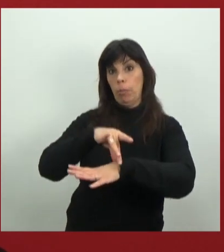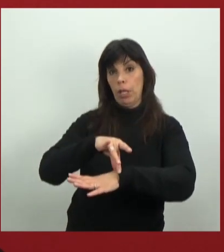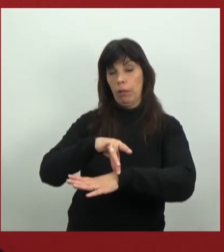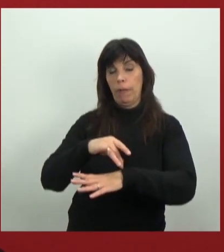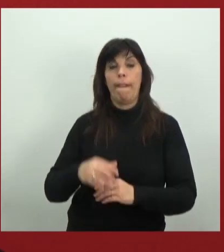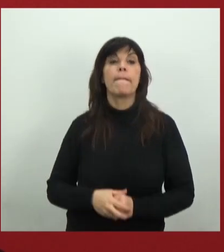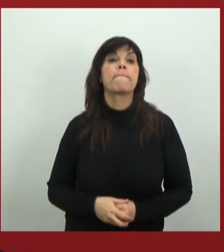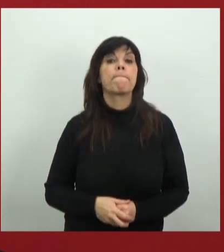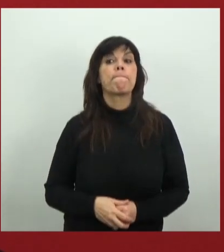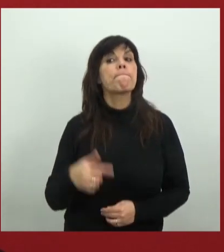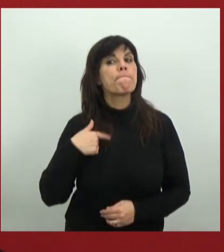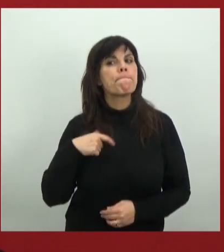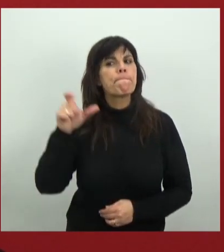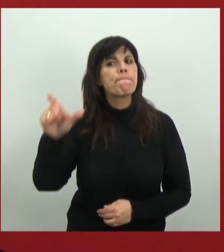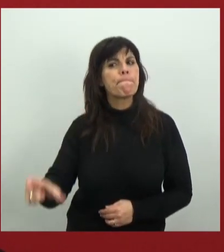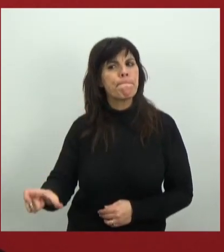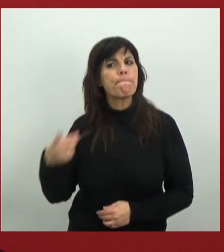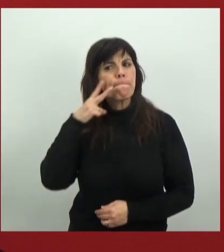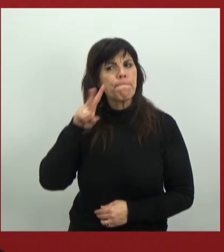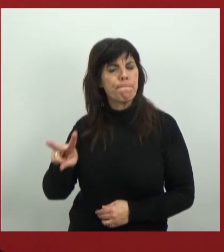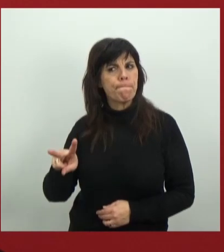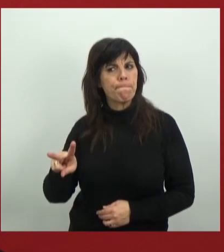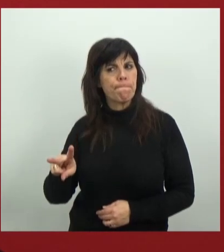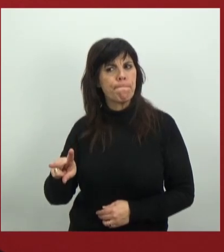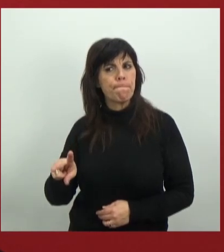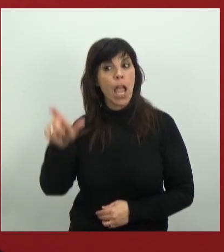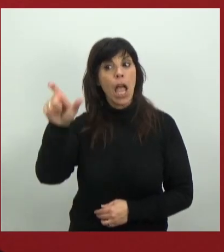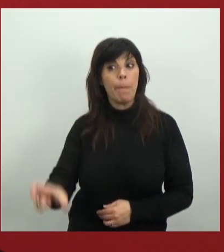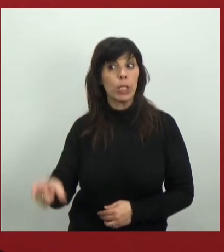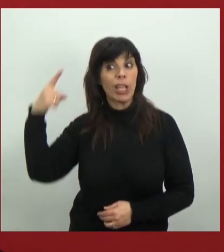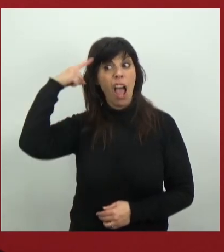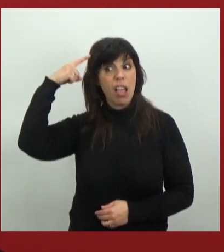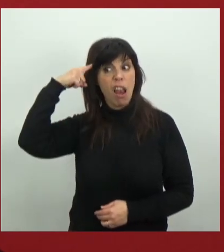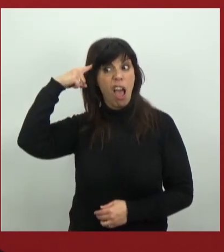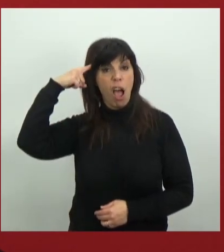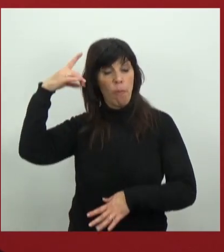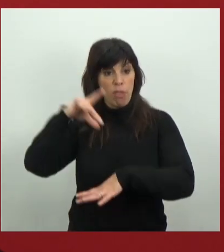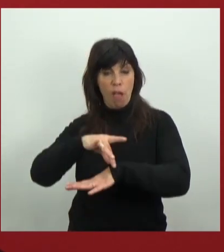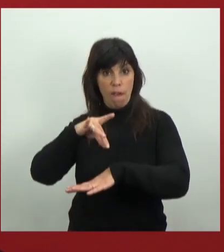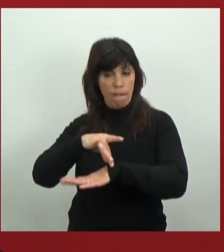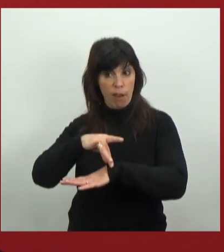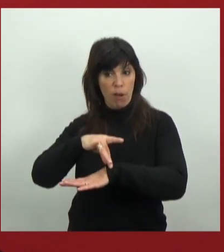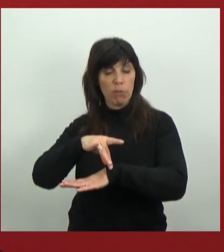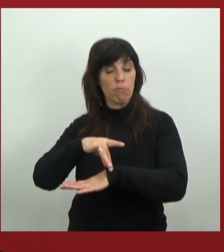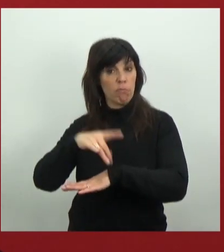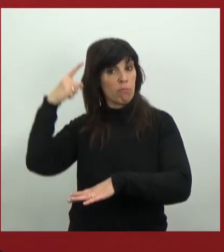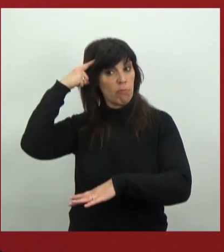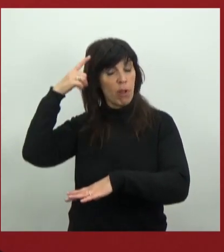Yo me he encontrado con personas enfermas en la mente, no endemoniadas,